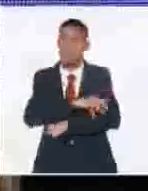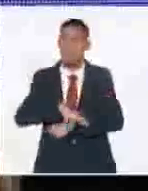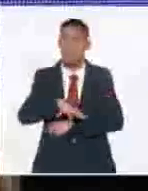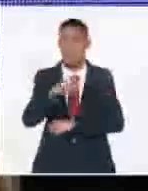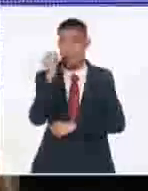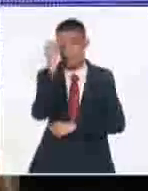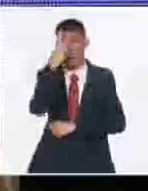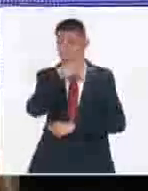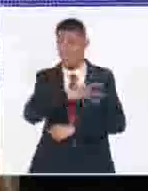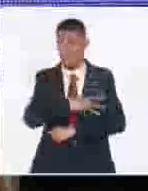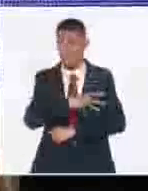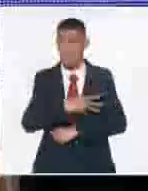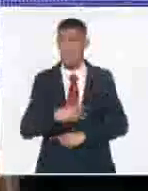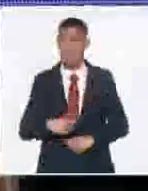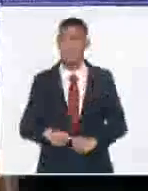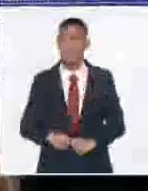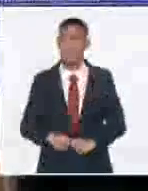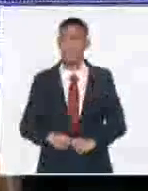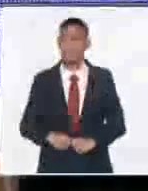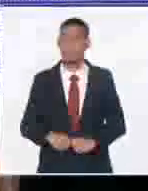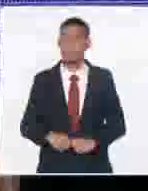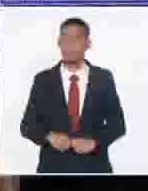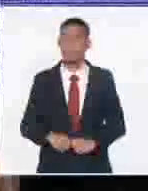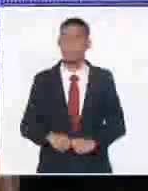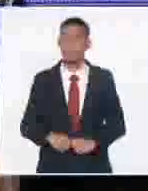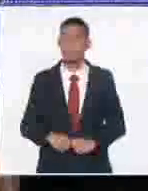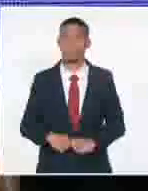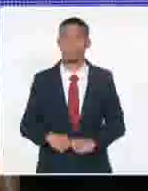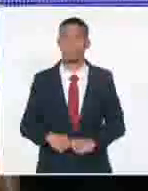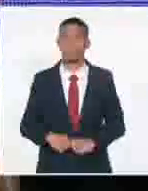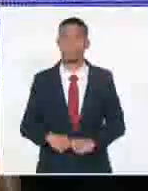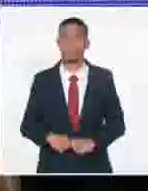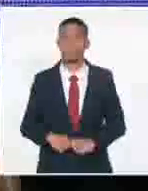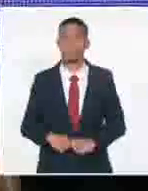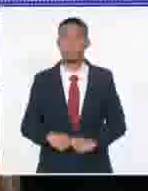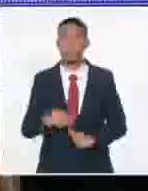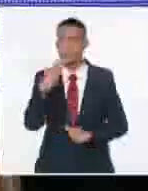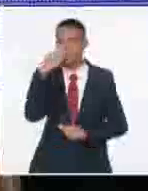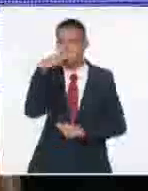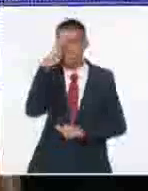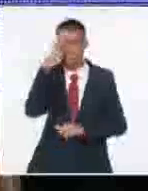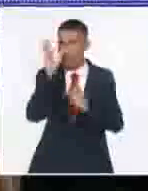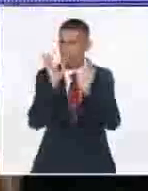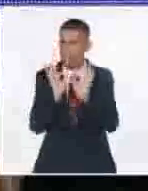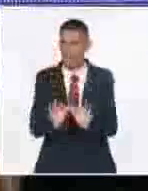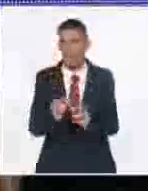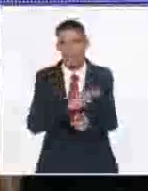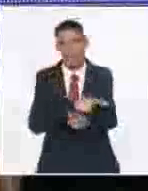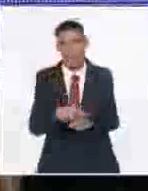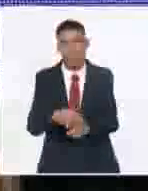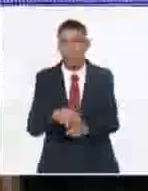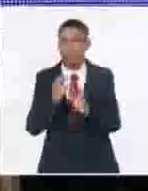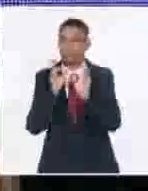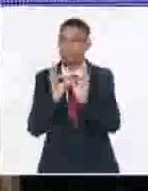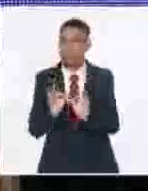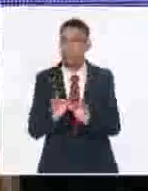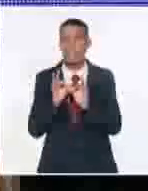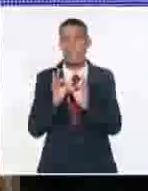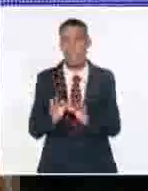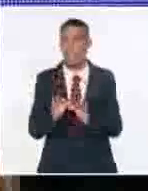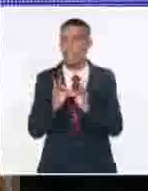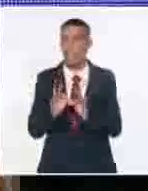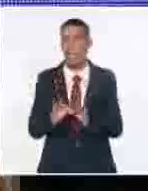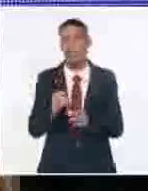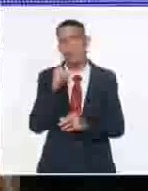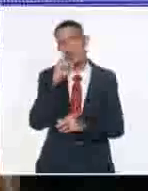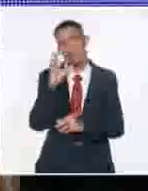palestino, y en efecto Cuba se opuso siempre históricamente a la existencia del derecho de